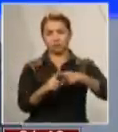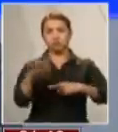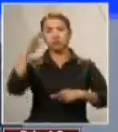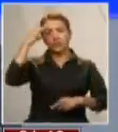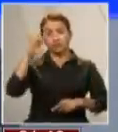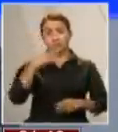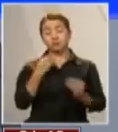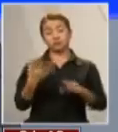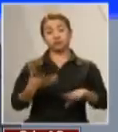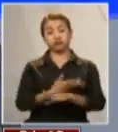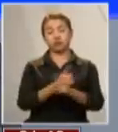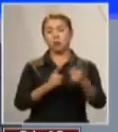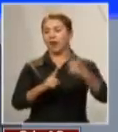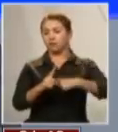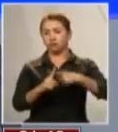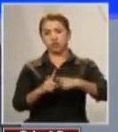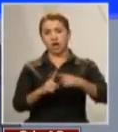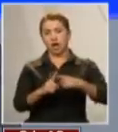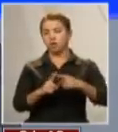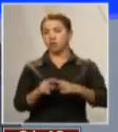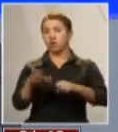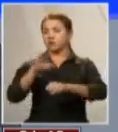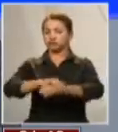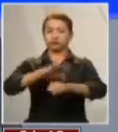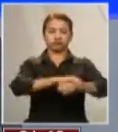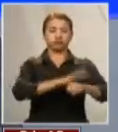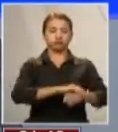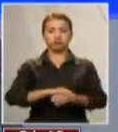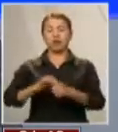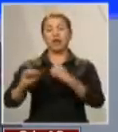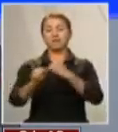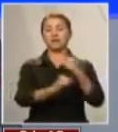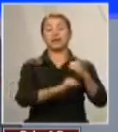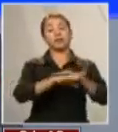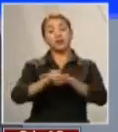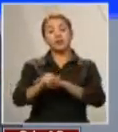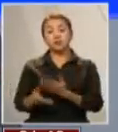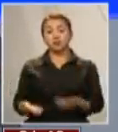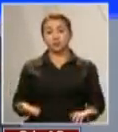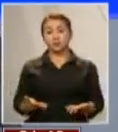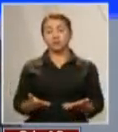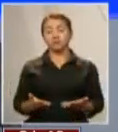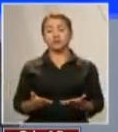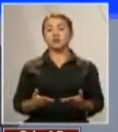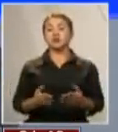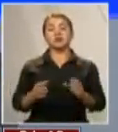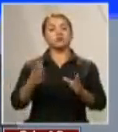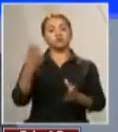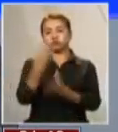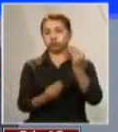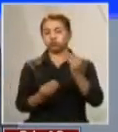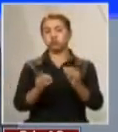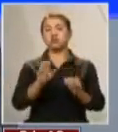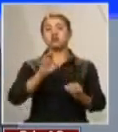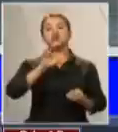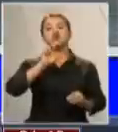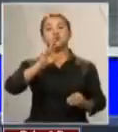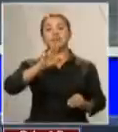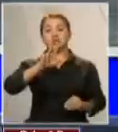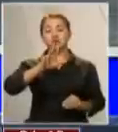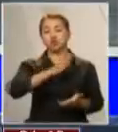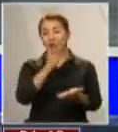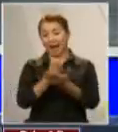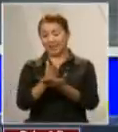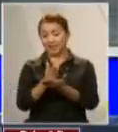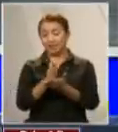lo que produjo, que fue abusado esa herramienta que tenía carabineros para evitar delito en el fondo. Eso se derogó el año 98 y a la fecha, desde el año